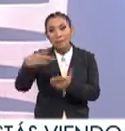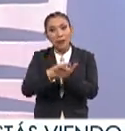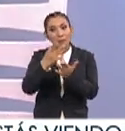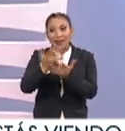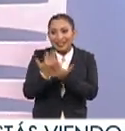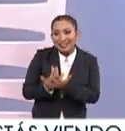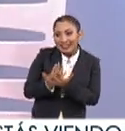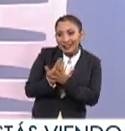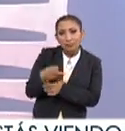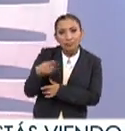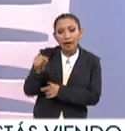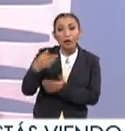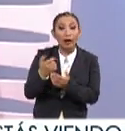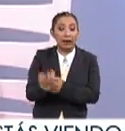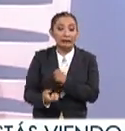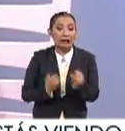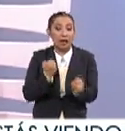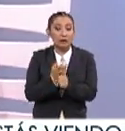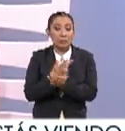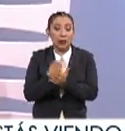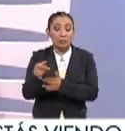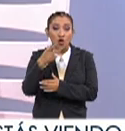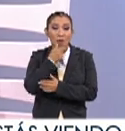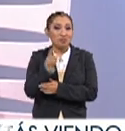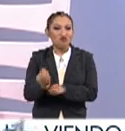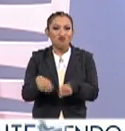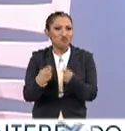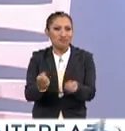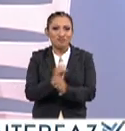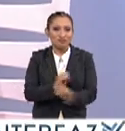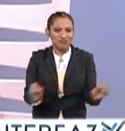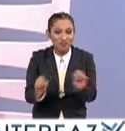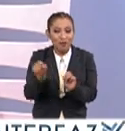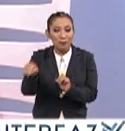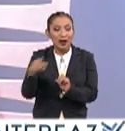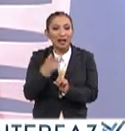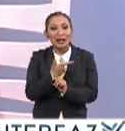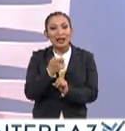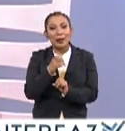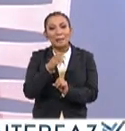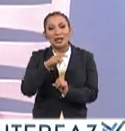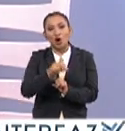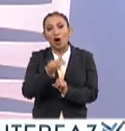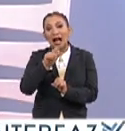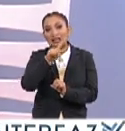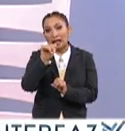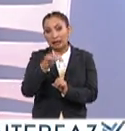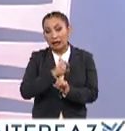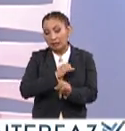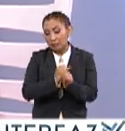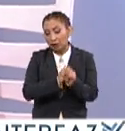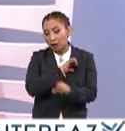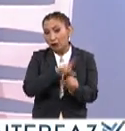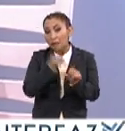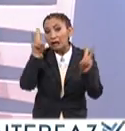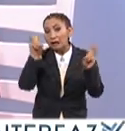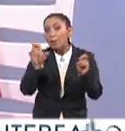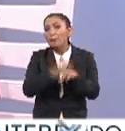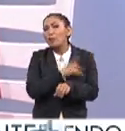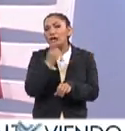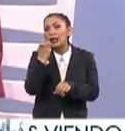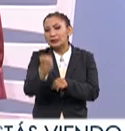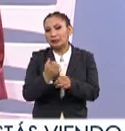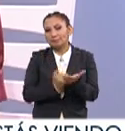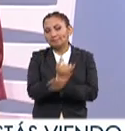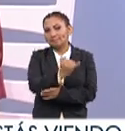más esperados. Sin embargo, este año el galardón no será entregado. Luis Gavino Alzati nos preparó un reportaje especial sobre las razones